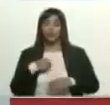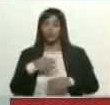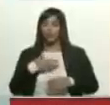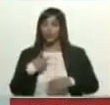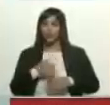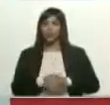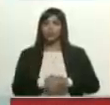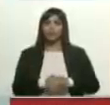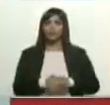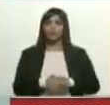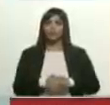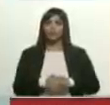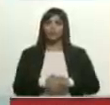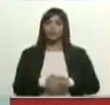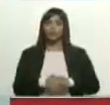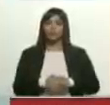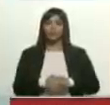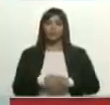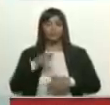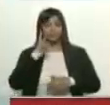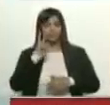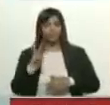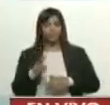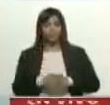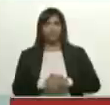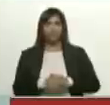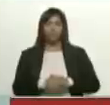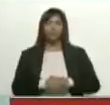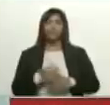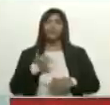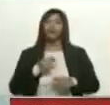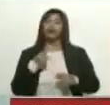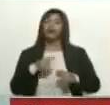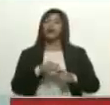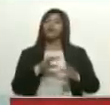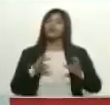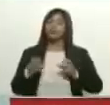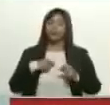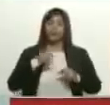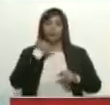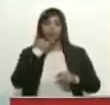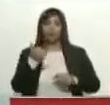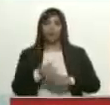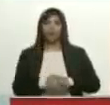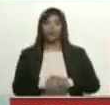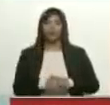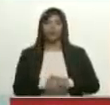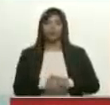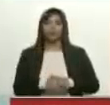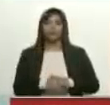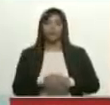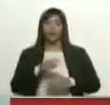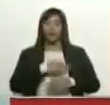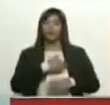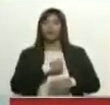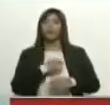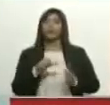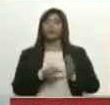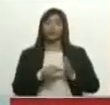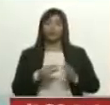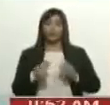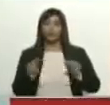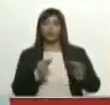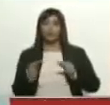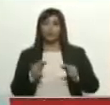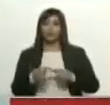pudimos observar estaban las extracciones telefónicas a estos sujetos donde entre sí